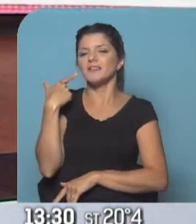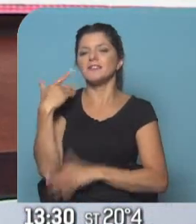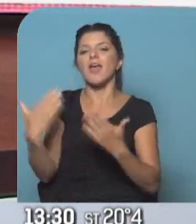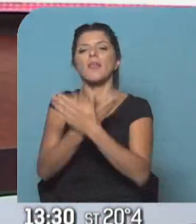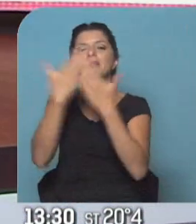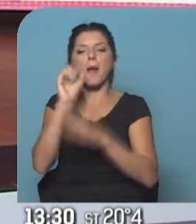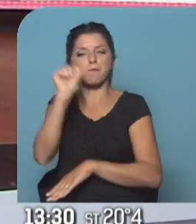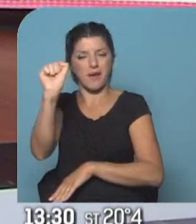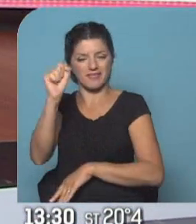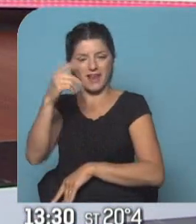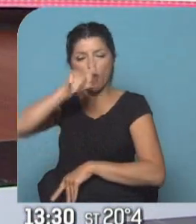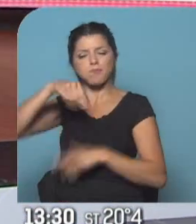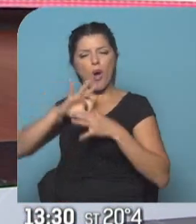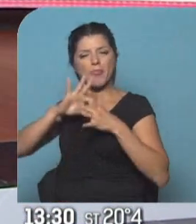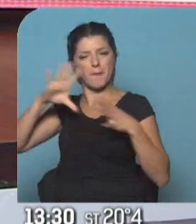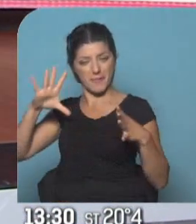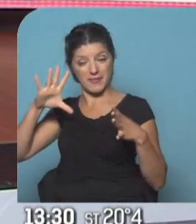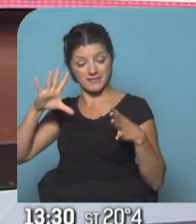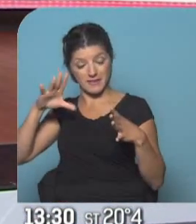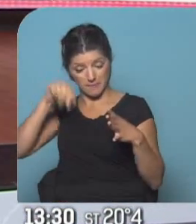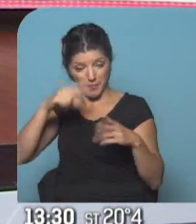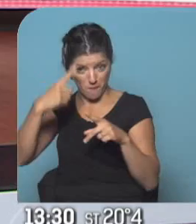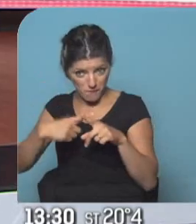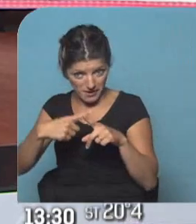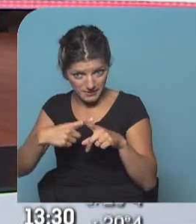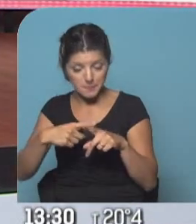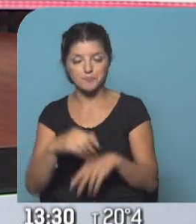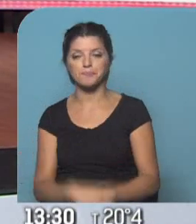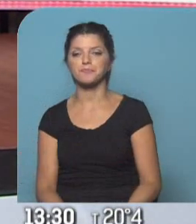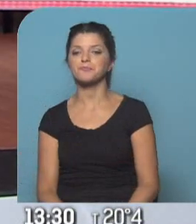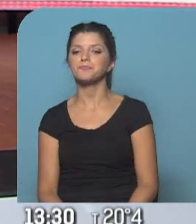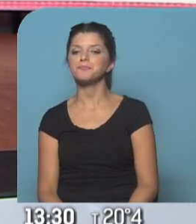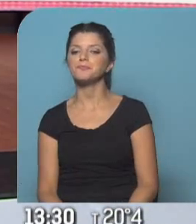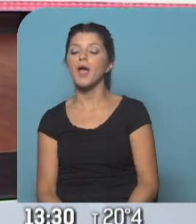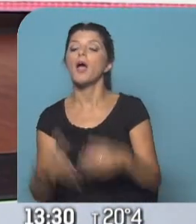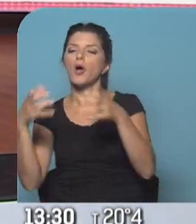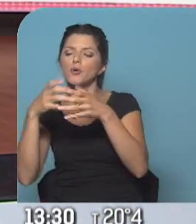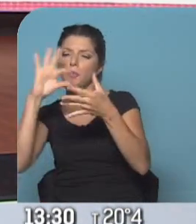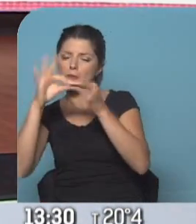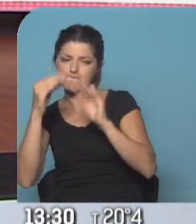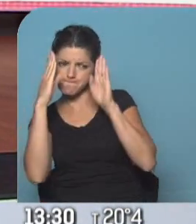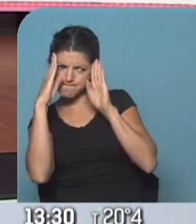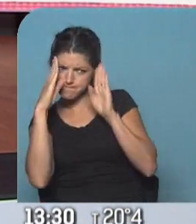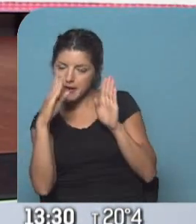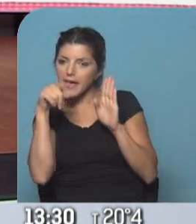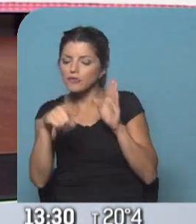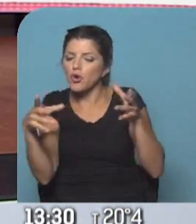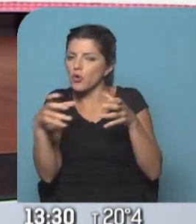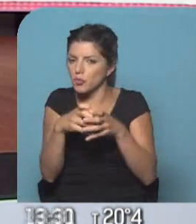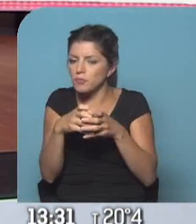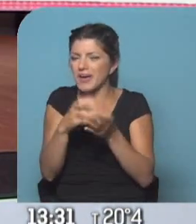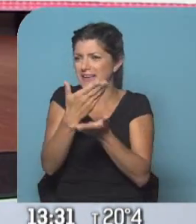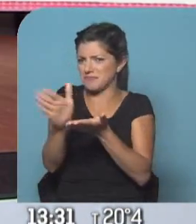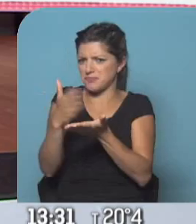de la independencia por parte de los polacos luego de la Primera Guerra Mundial. La Unión Europea observa el surgimiento de estos grupos racistas